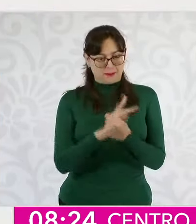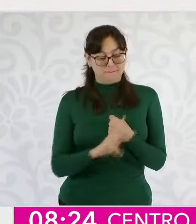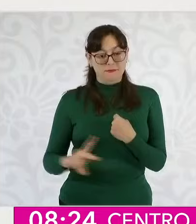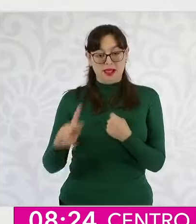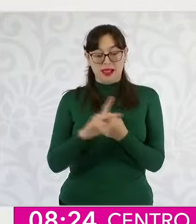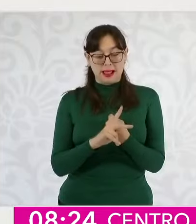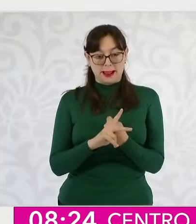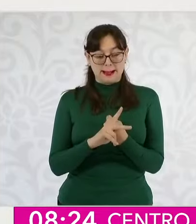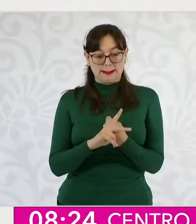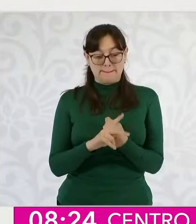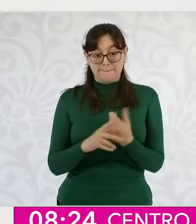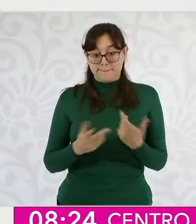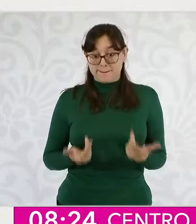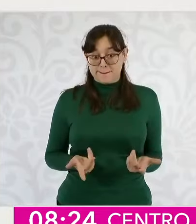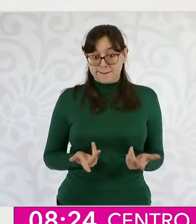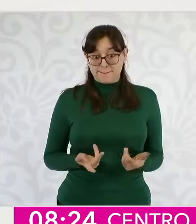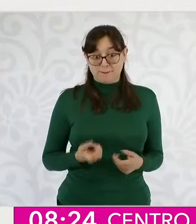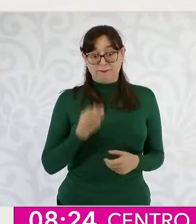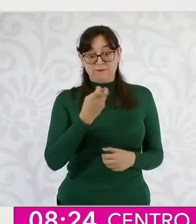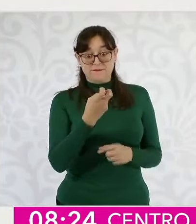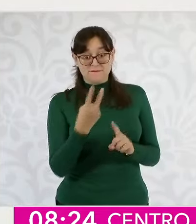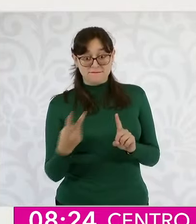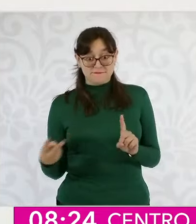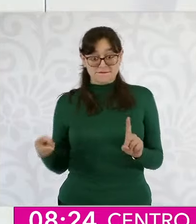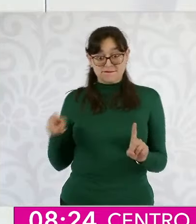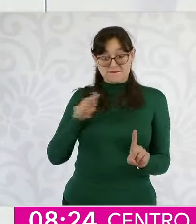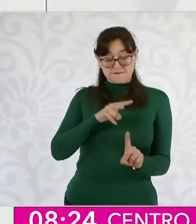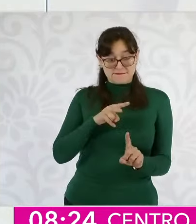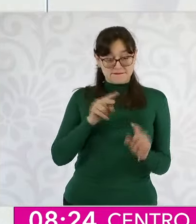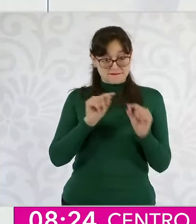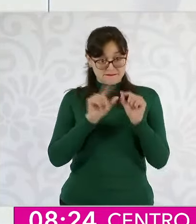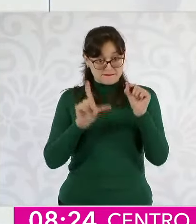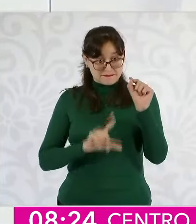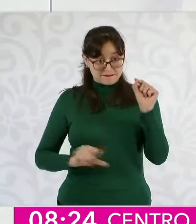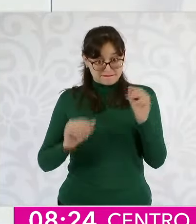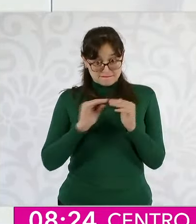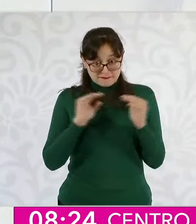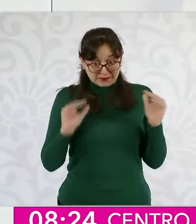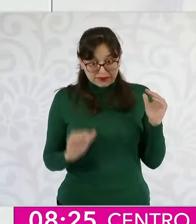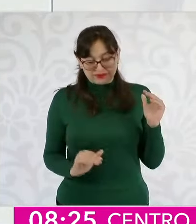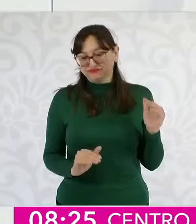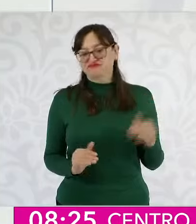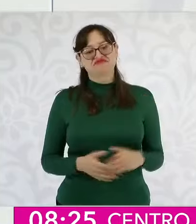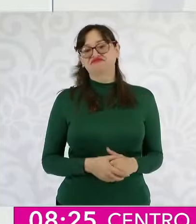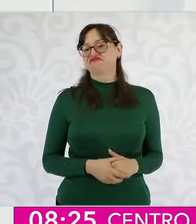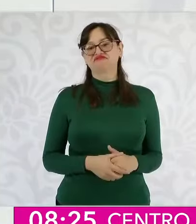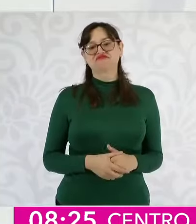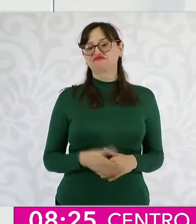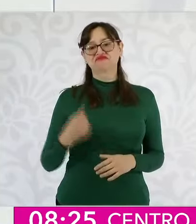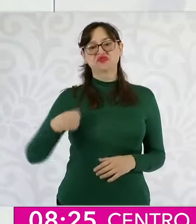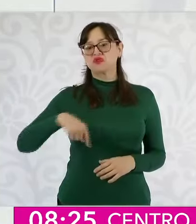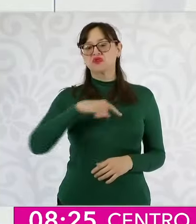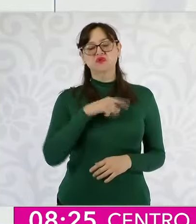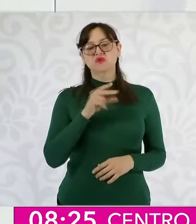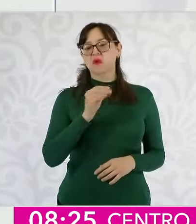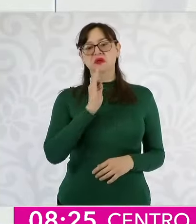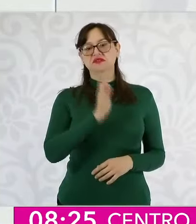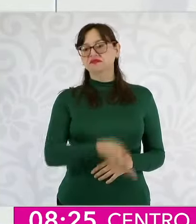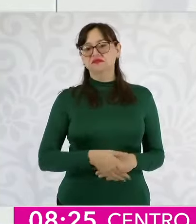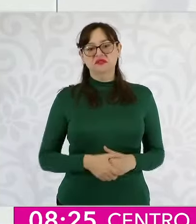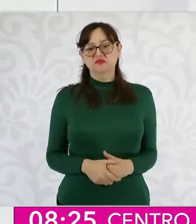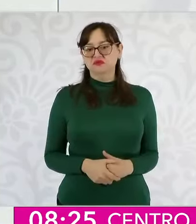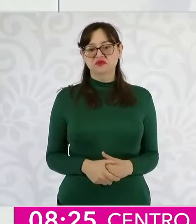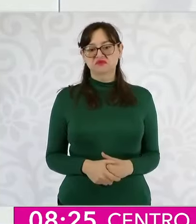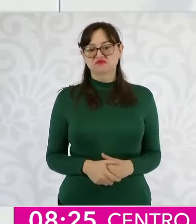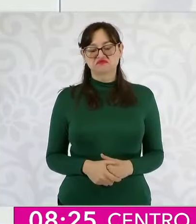nosotros no aceptamos esta visión de que México es menos. Lo hemos dicho siempre.